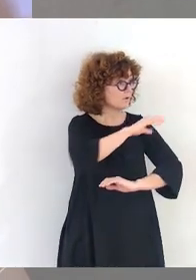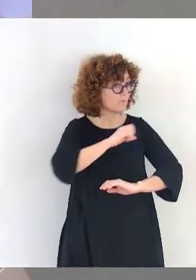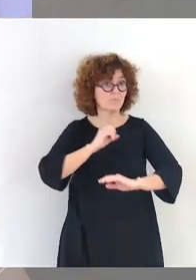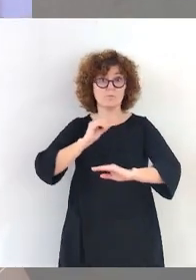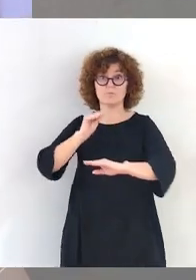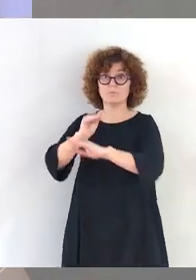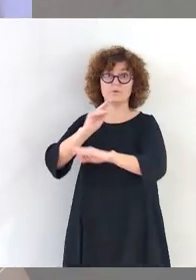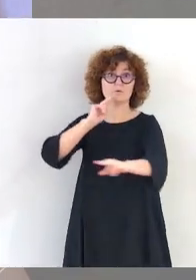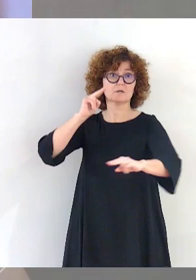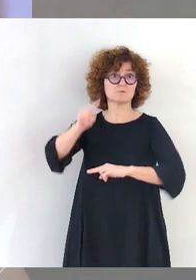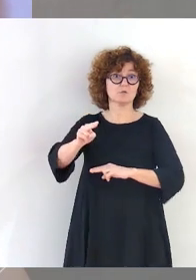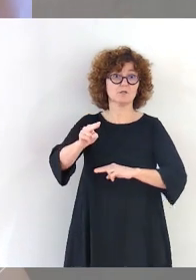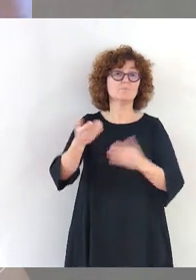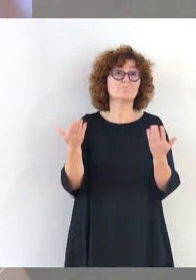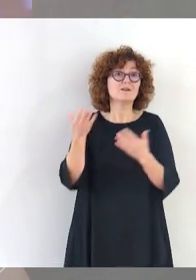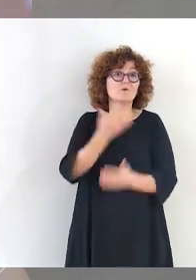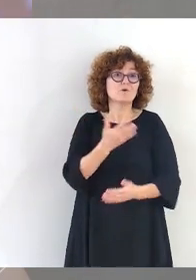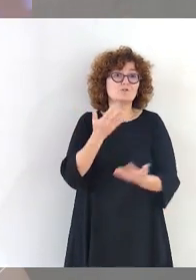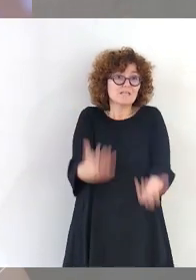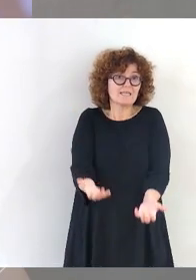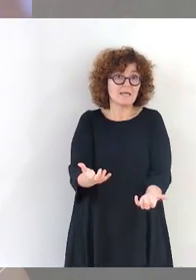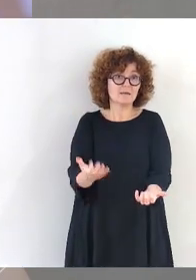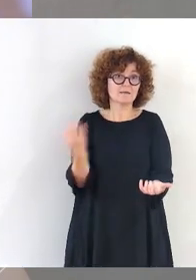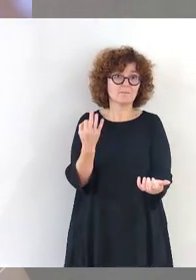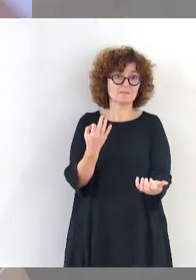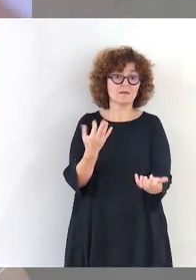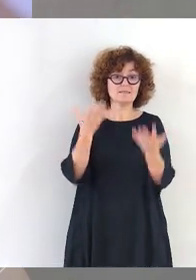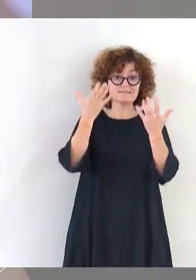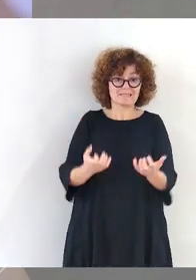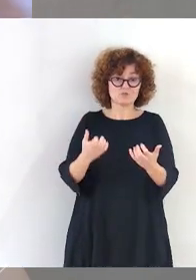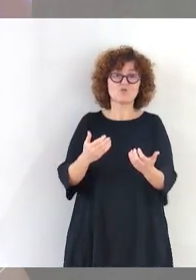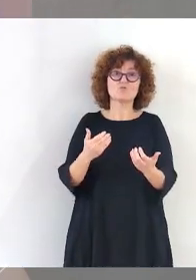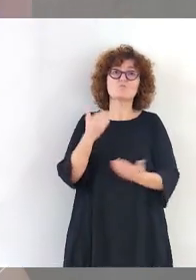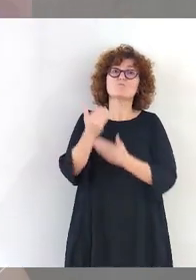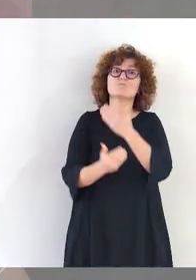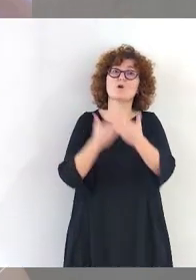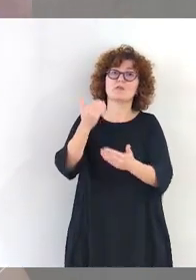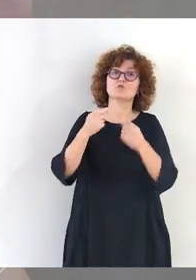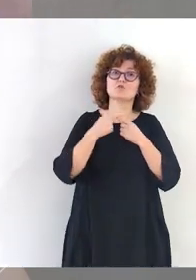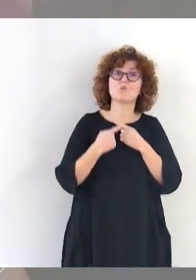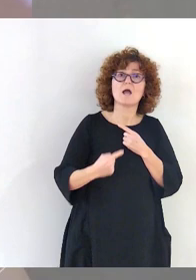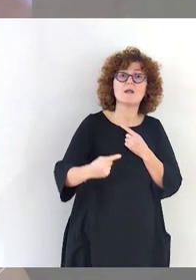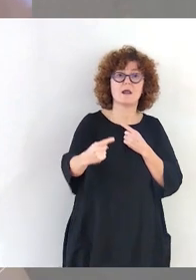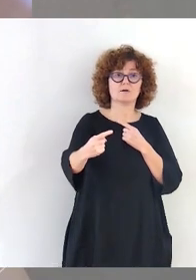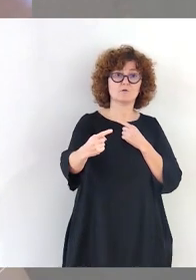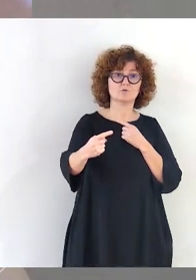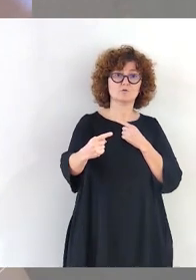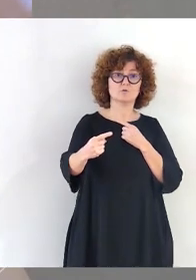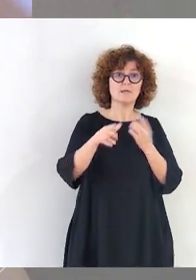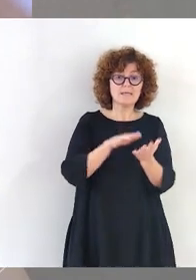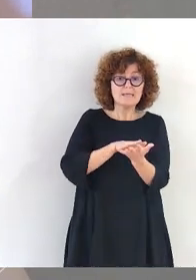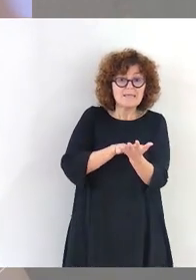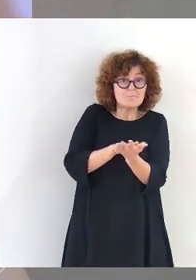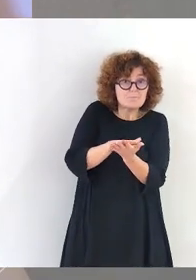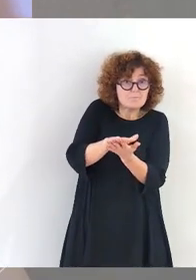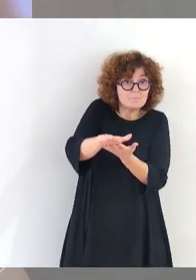qué pasa con qué pasa con la sequía la sequía son procesos muy largos de impacto a veces largo y sobre